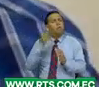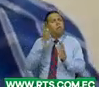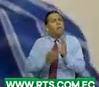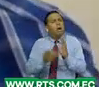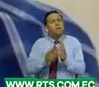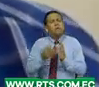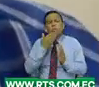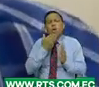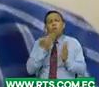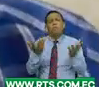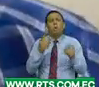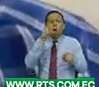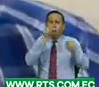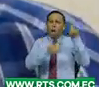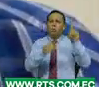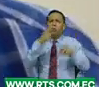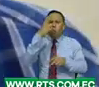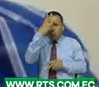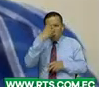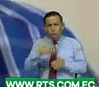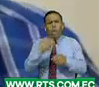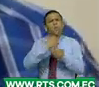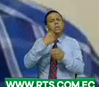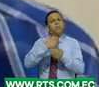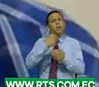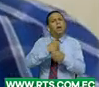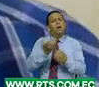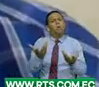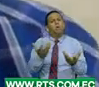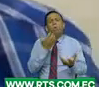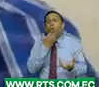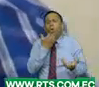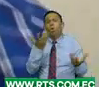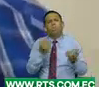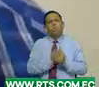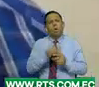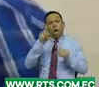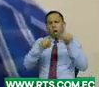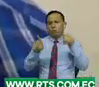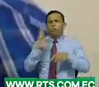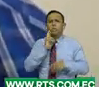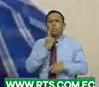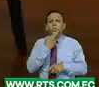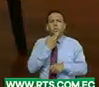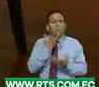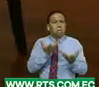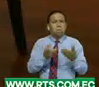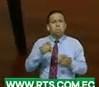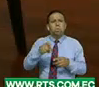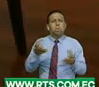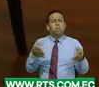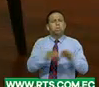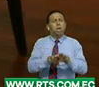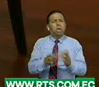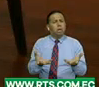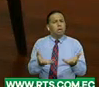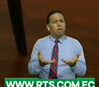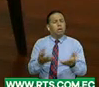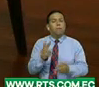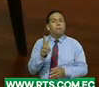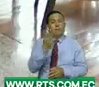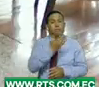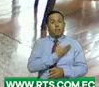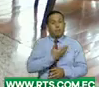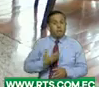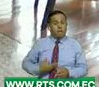rotativos de los hoteles ya con algunos restaurantes tendrán los restaurantes que cerrar es en ese sentido el vicepresidente de la asociación